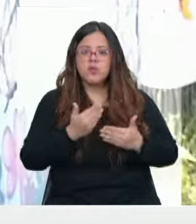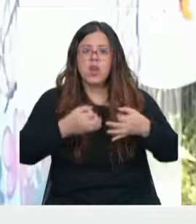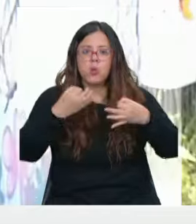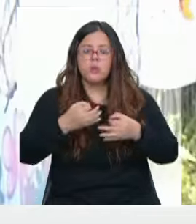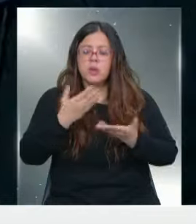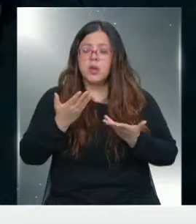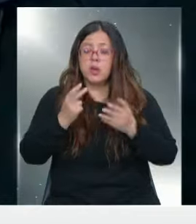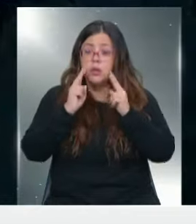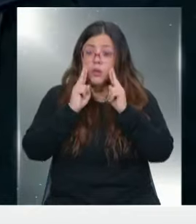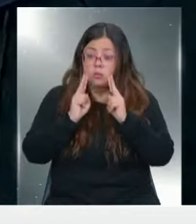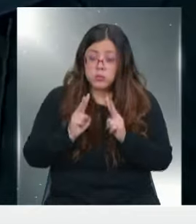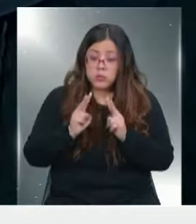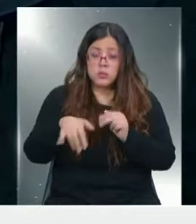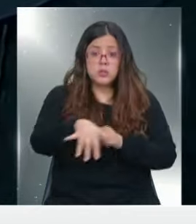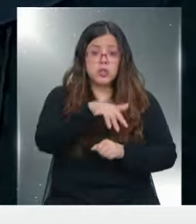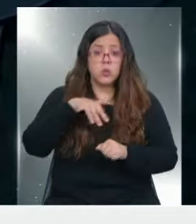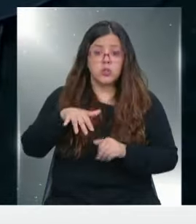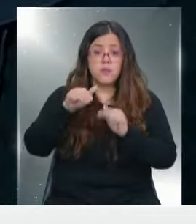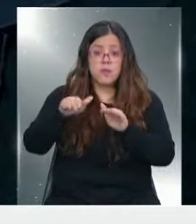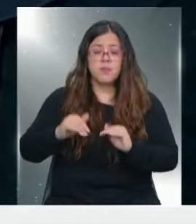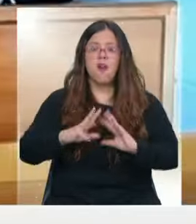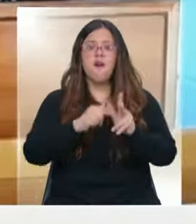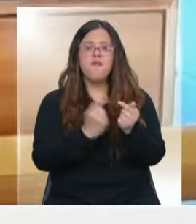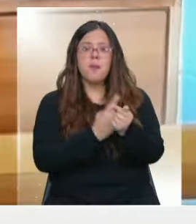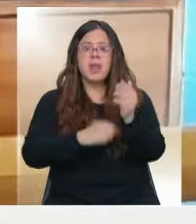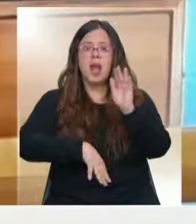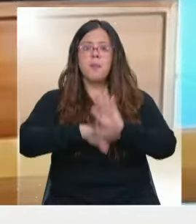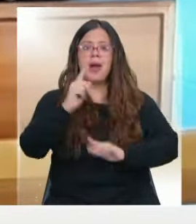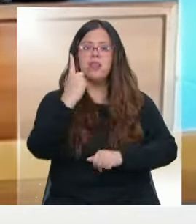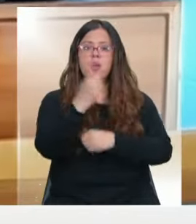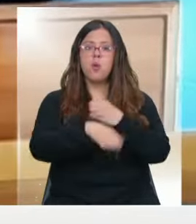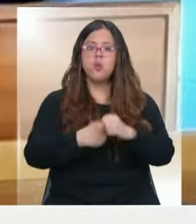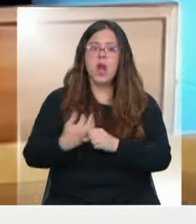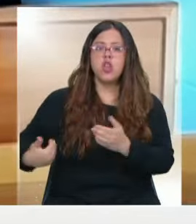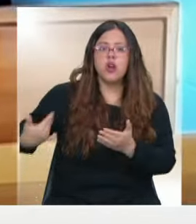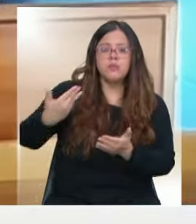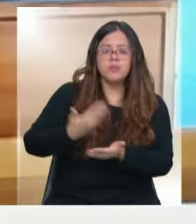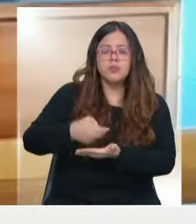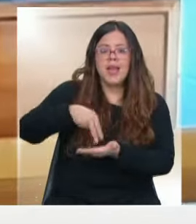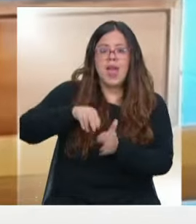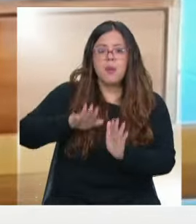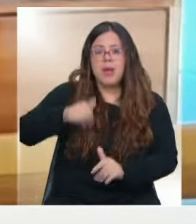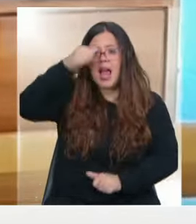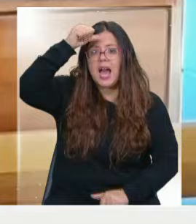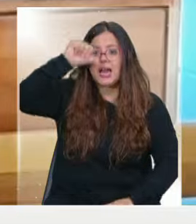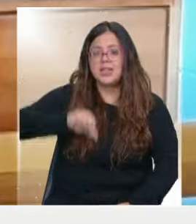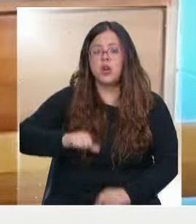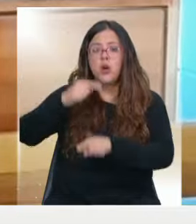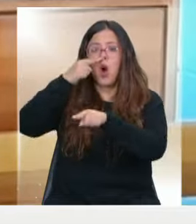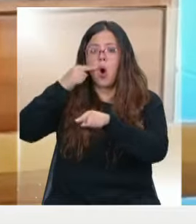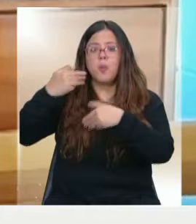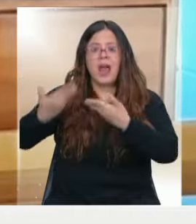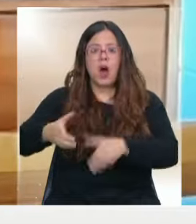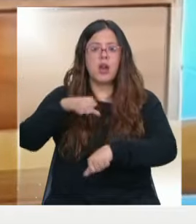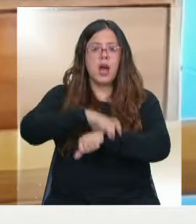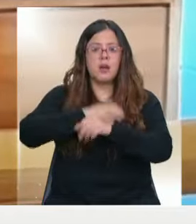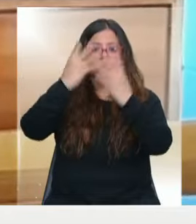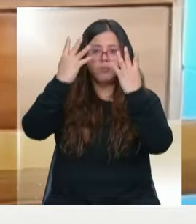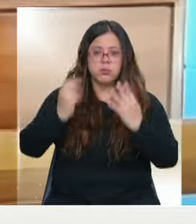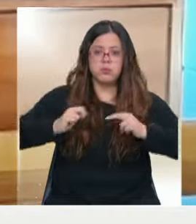que se enfrenta a esto. La familia lleva más de un año esperando la condena del sujeto que actualmente está en prisión